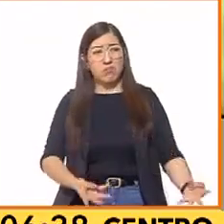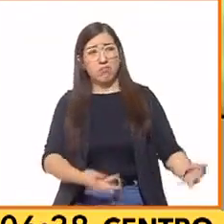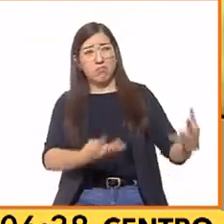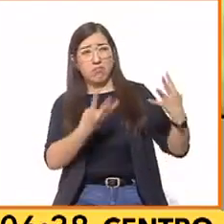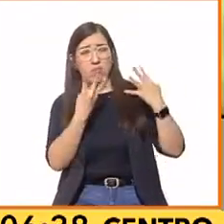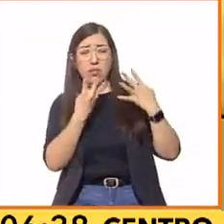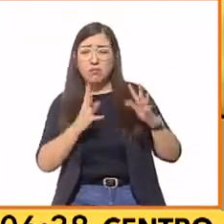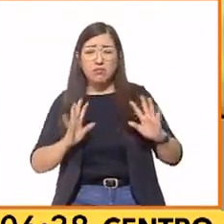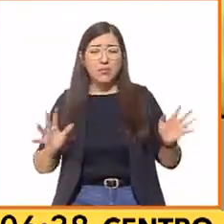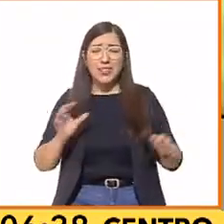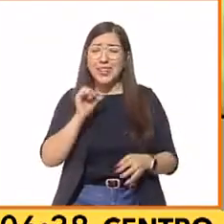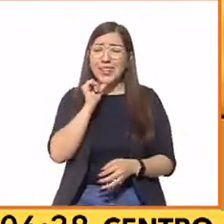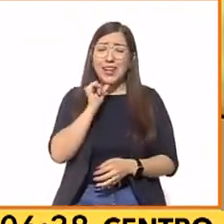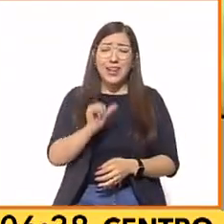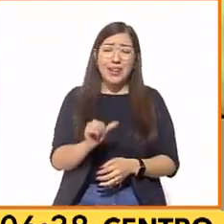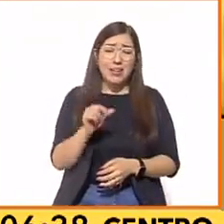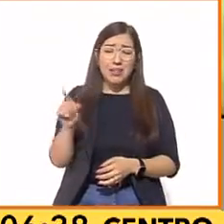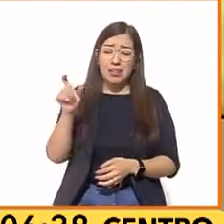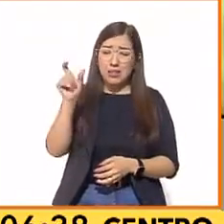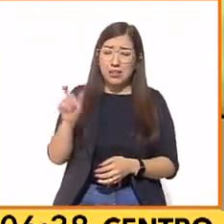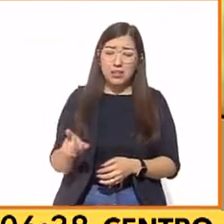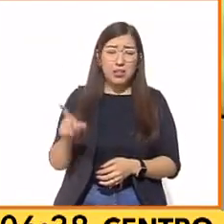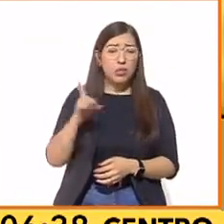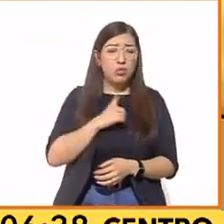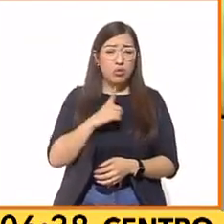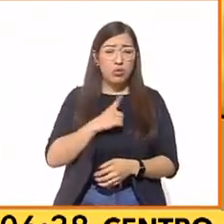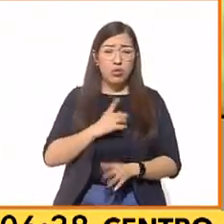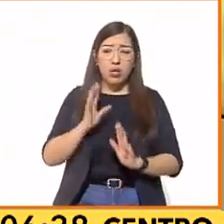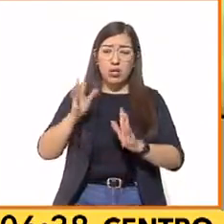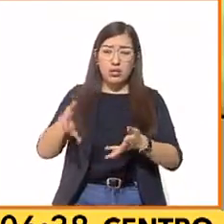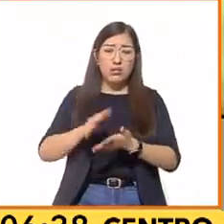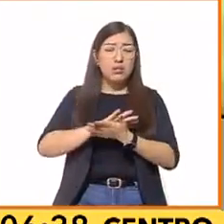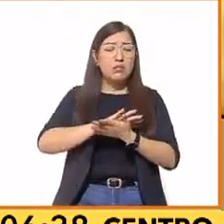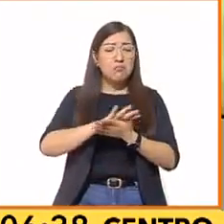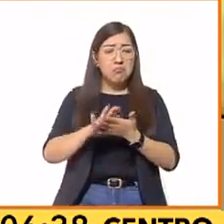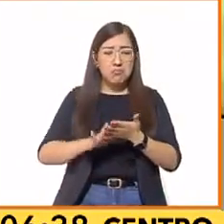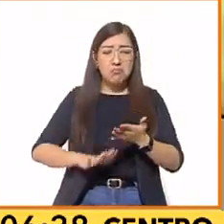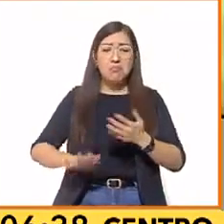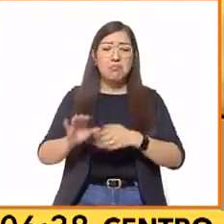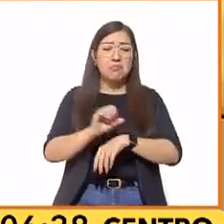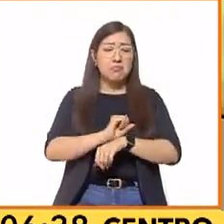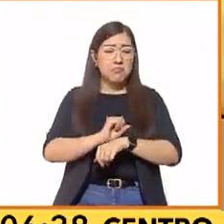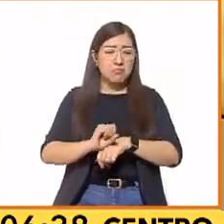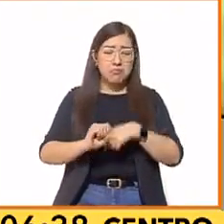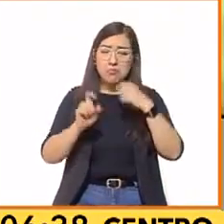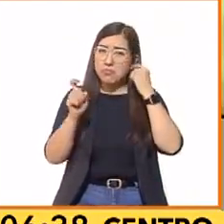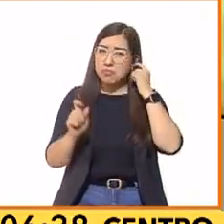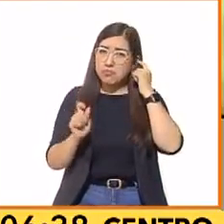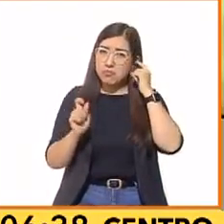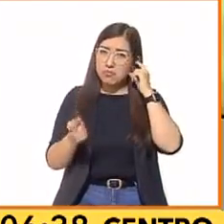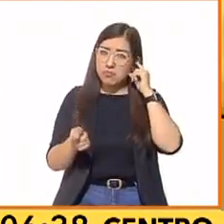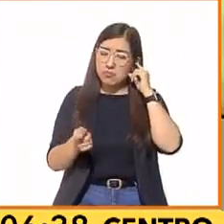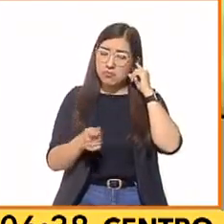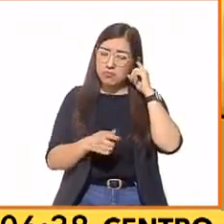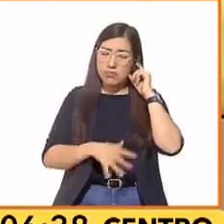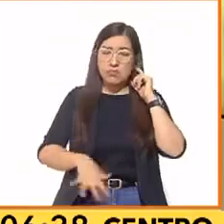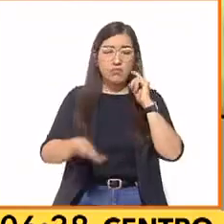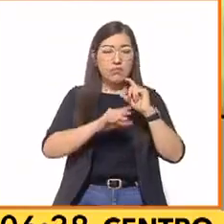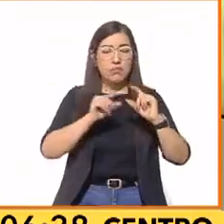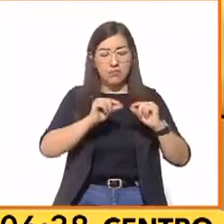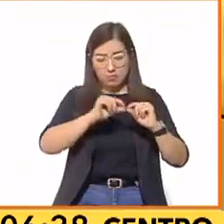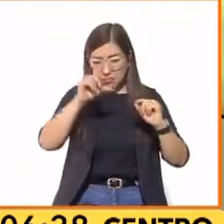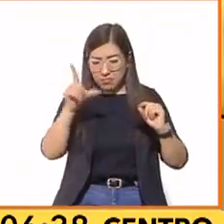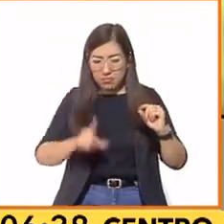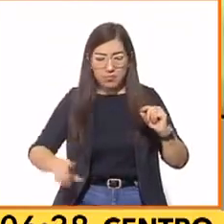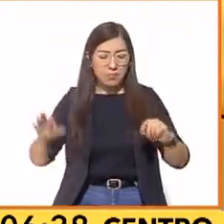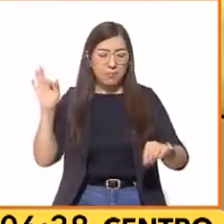pasiones. Simplemente tenía que ser una persona sencilla que encarnaba a la República, que encarnaba a